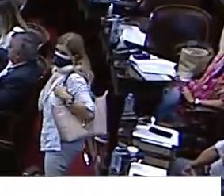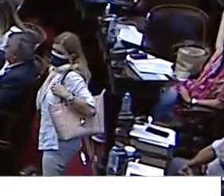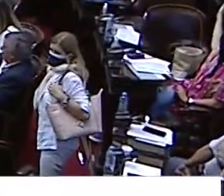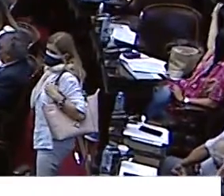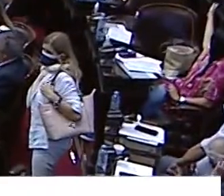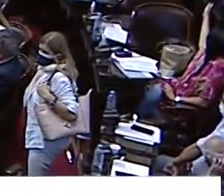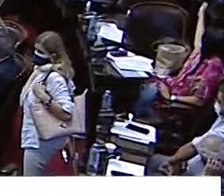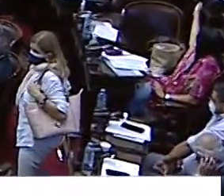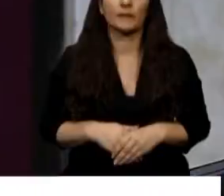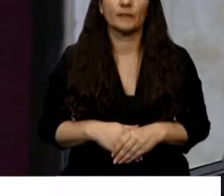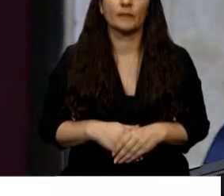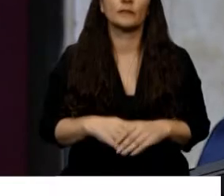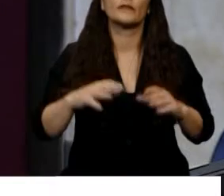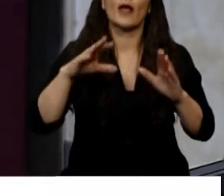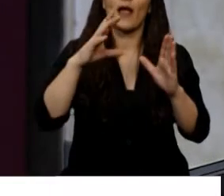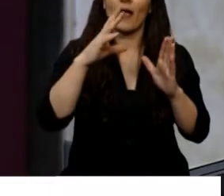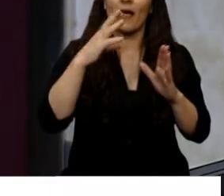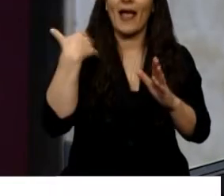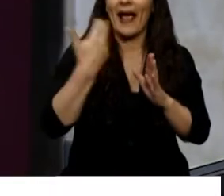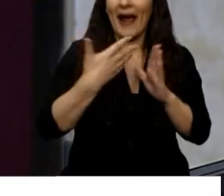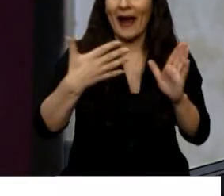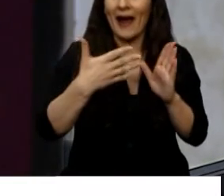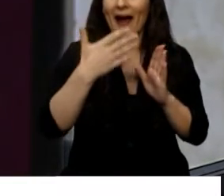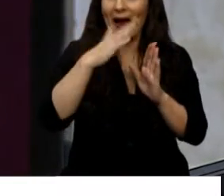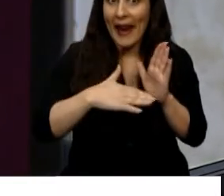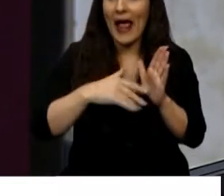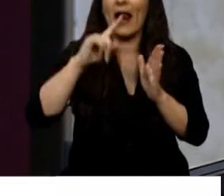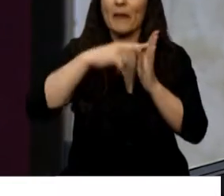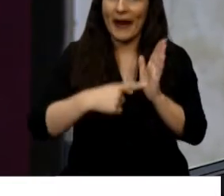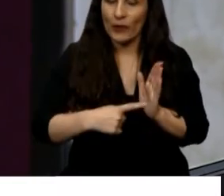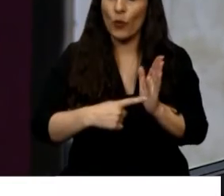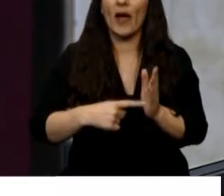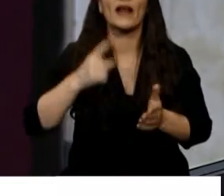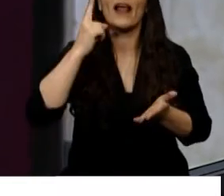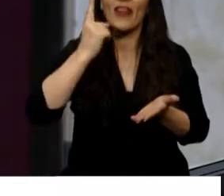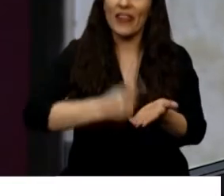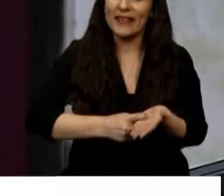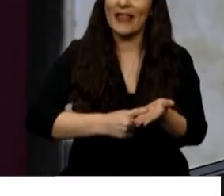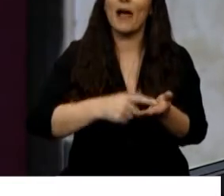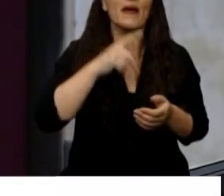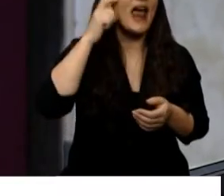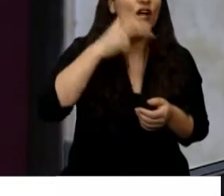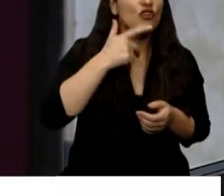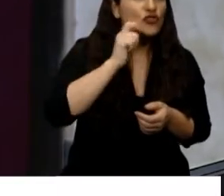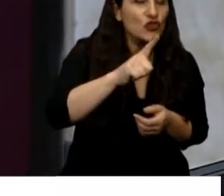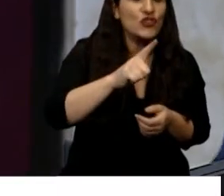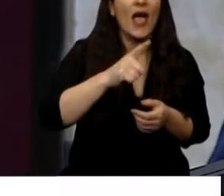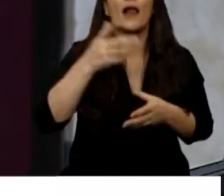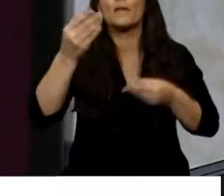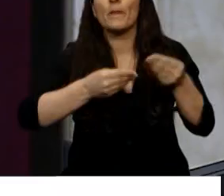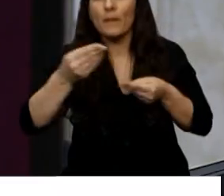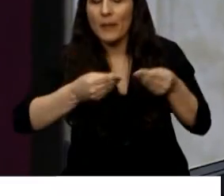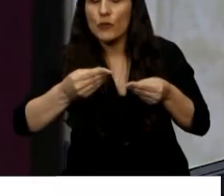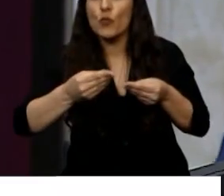Se va a votar en general y en particular el dictamen de Acción Social y Salud Pública y Presupuesto